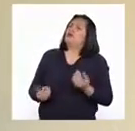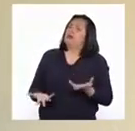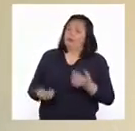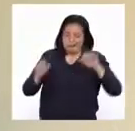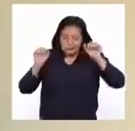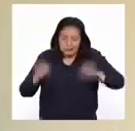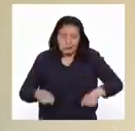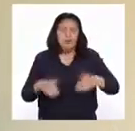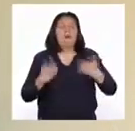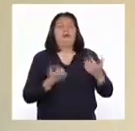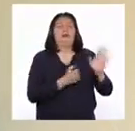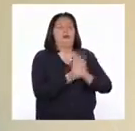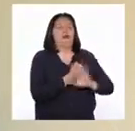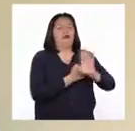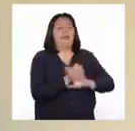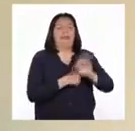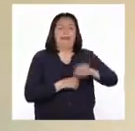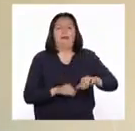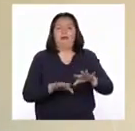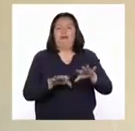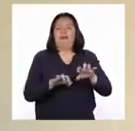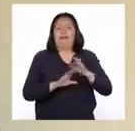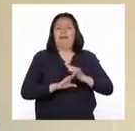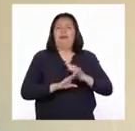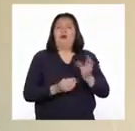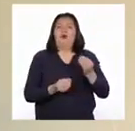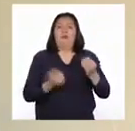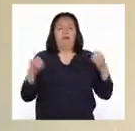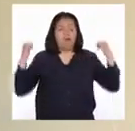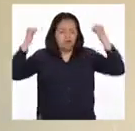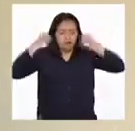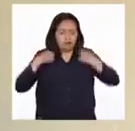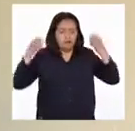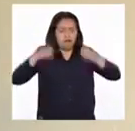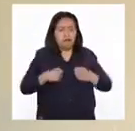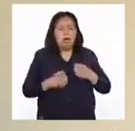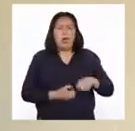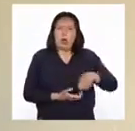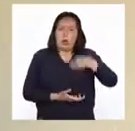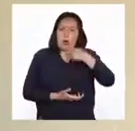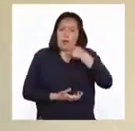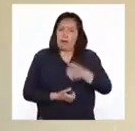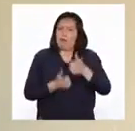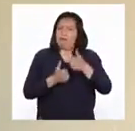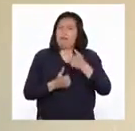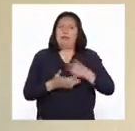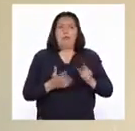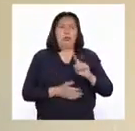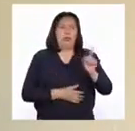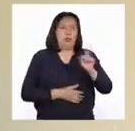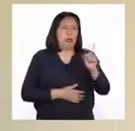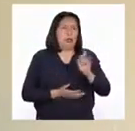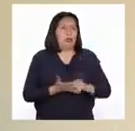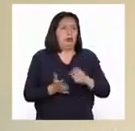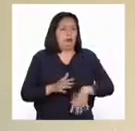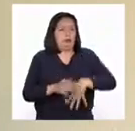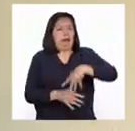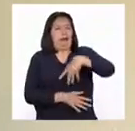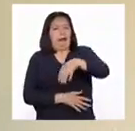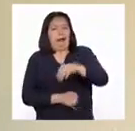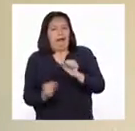podemos también protegernos contra las heladas, abrigándonos, alimentándonos bien y no exponiéndonos al